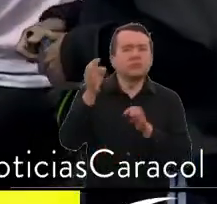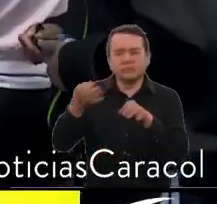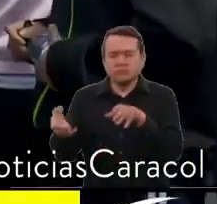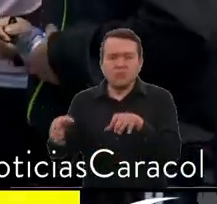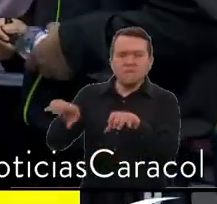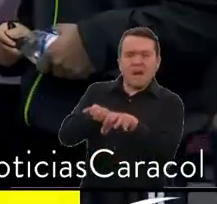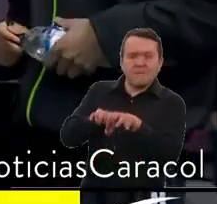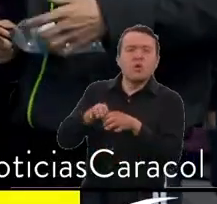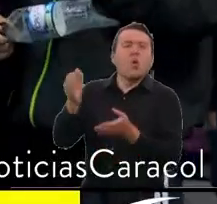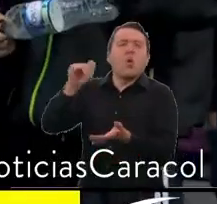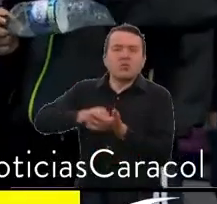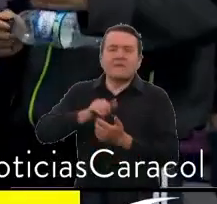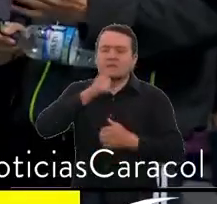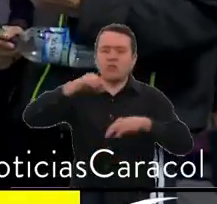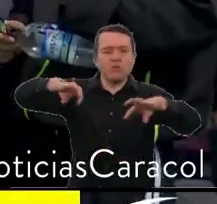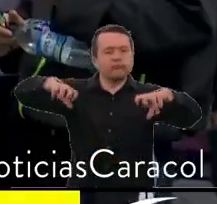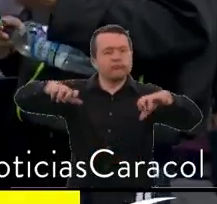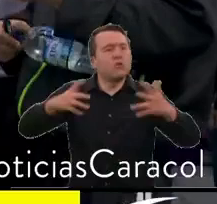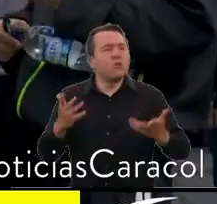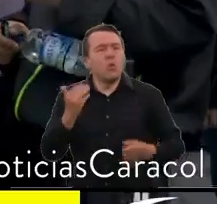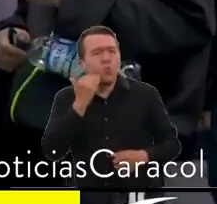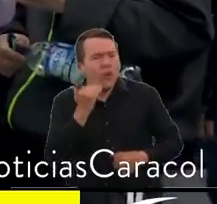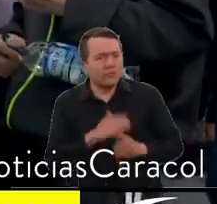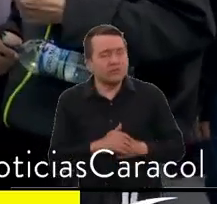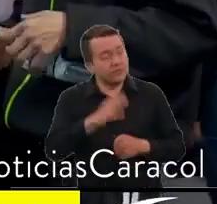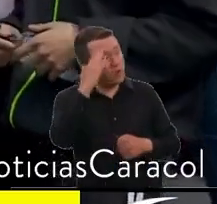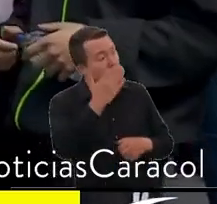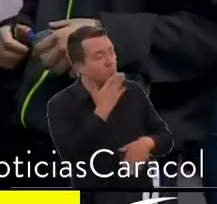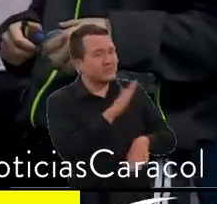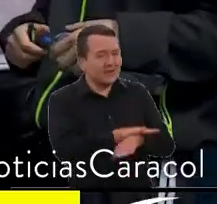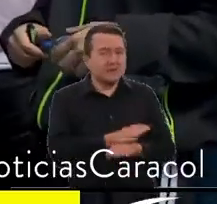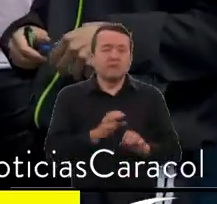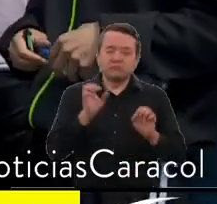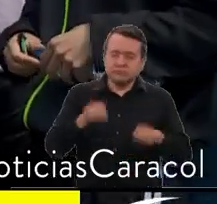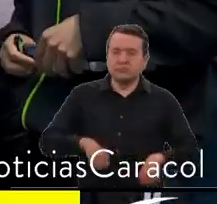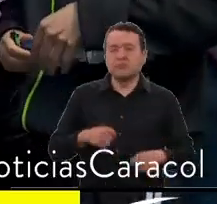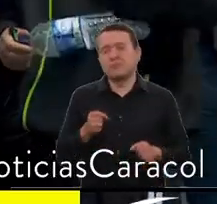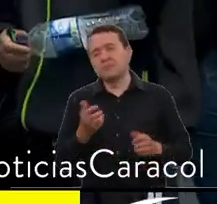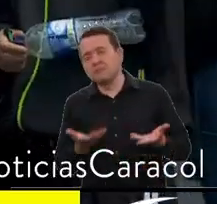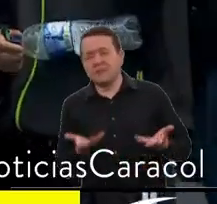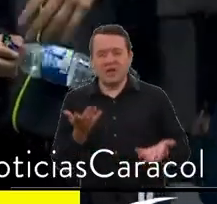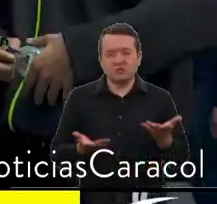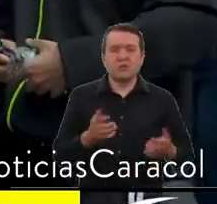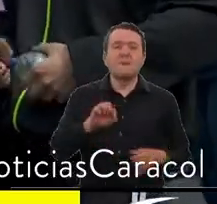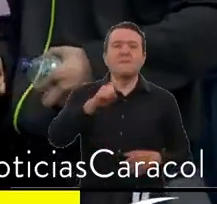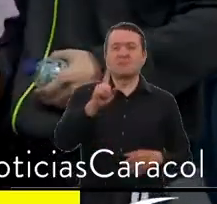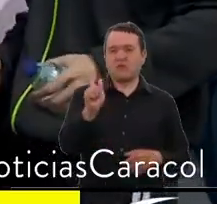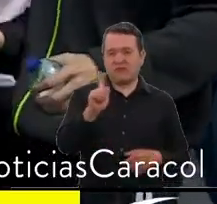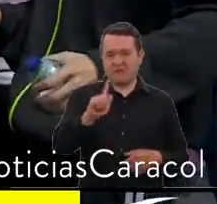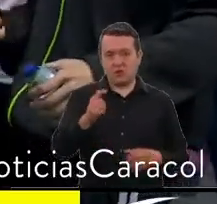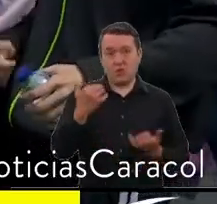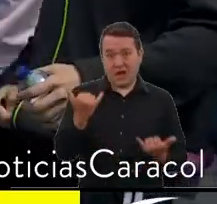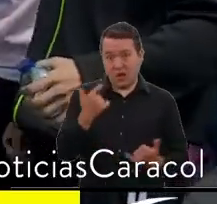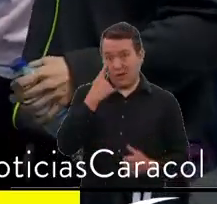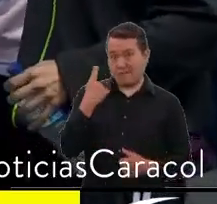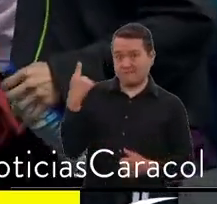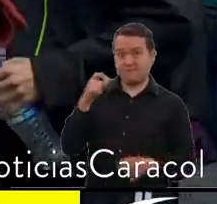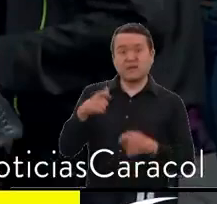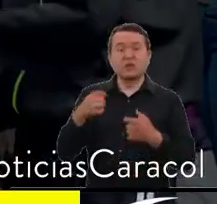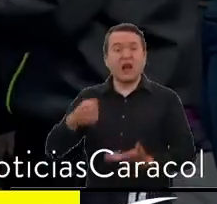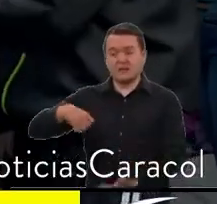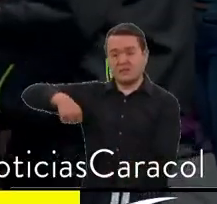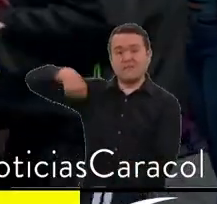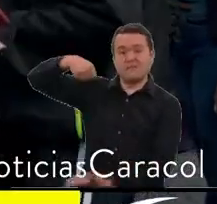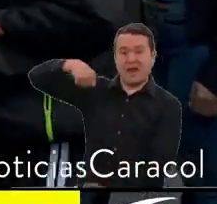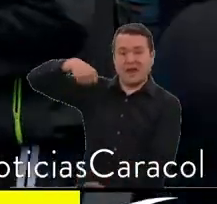Daniela, televidentes, buenas tardes. Según el distrito, se espera que el 1 de febrero se restablezca el servicio. El panorama en este momento es que los ciudadanos llegan con baldes,